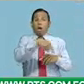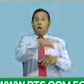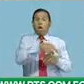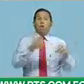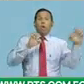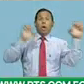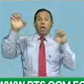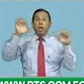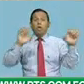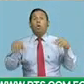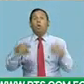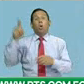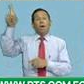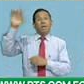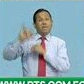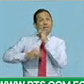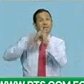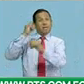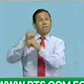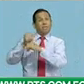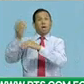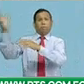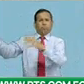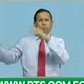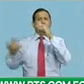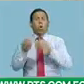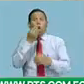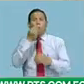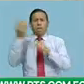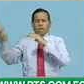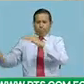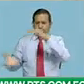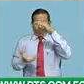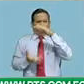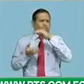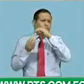Fundación John Jerry Smith el contenedor de alimentos. Informó Roselena Vázquez.